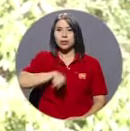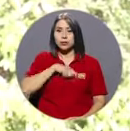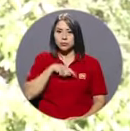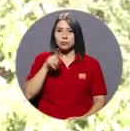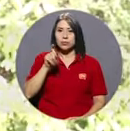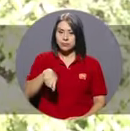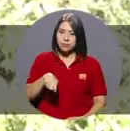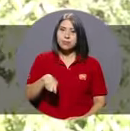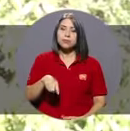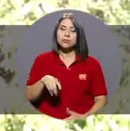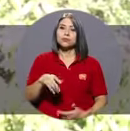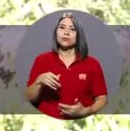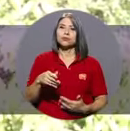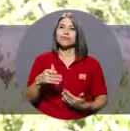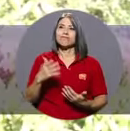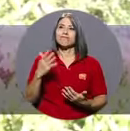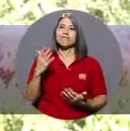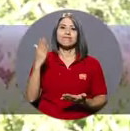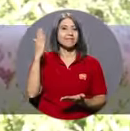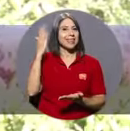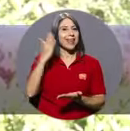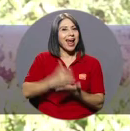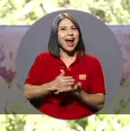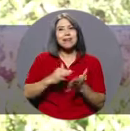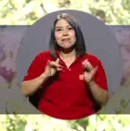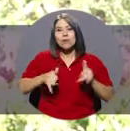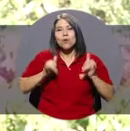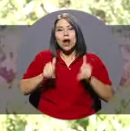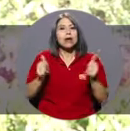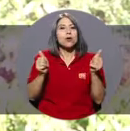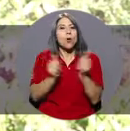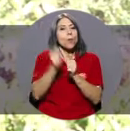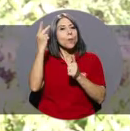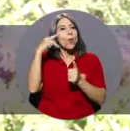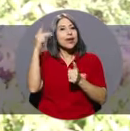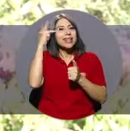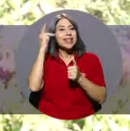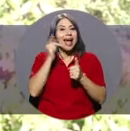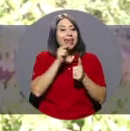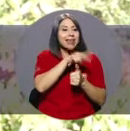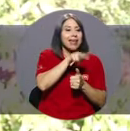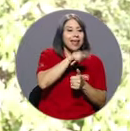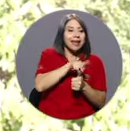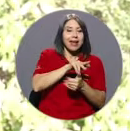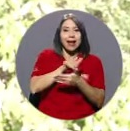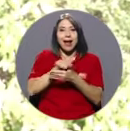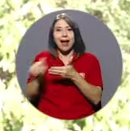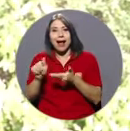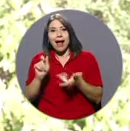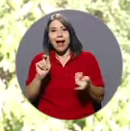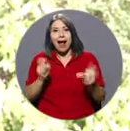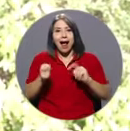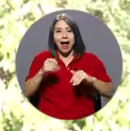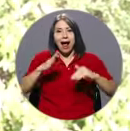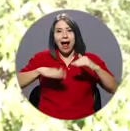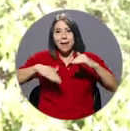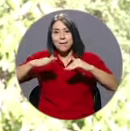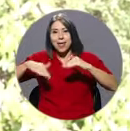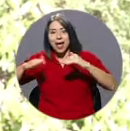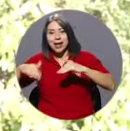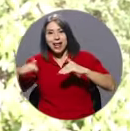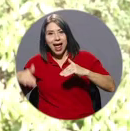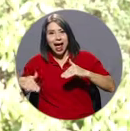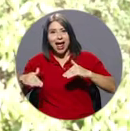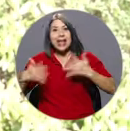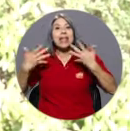principio tendríamos que dejar de jugar con una política cambiaria que nos ha venido más bien actuando de